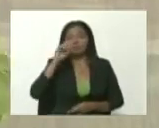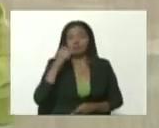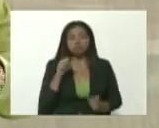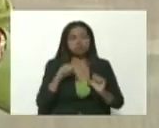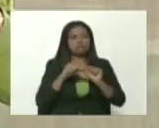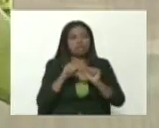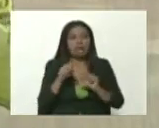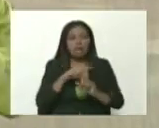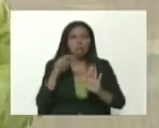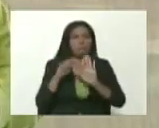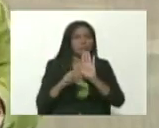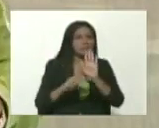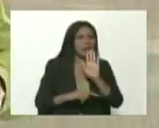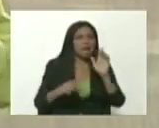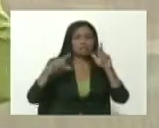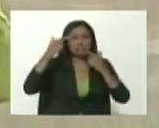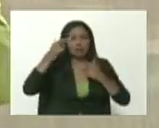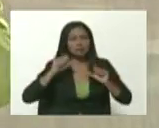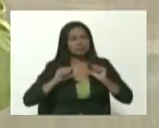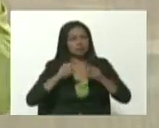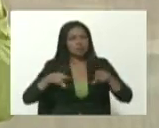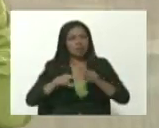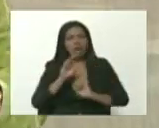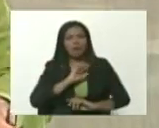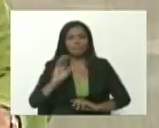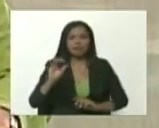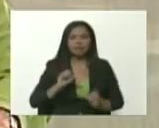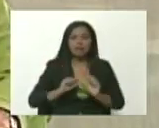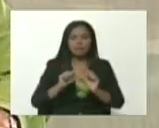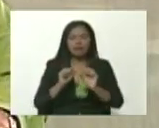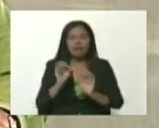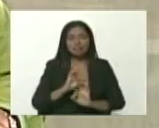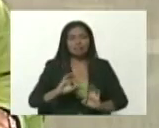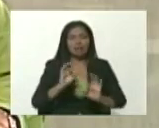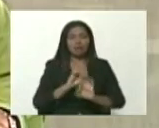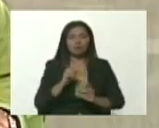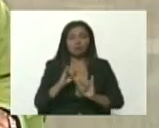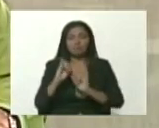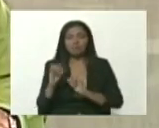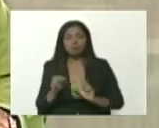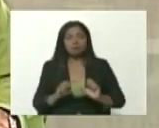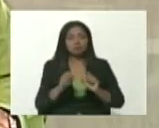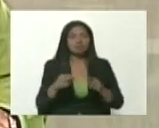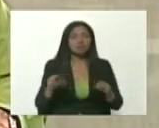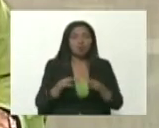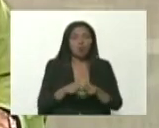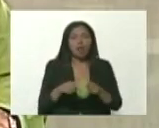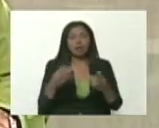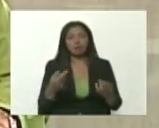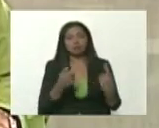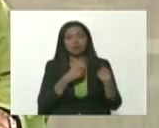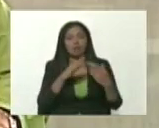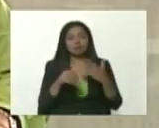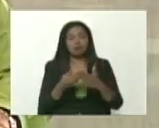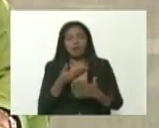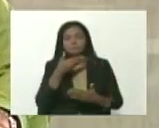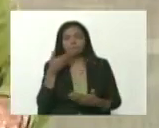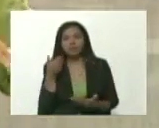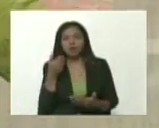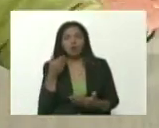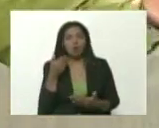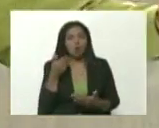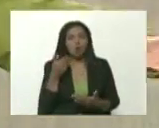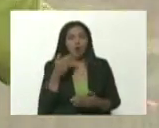detenga en seguir las líneas de Chávez. La patria no se detendrá. Usted sigue en su oficio como lo está haciendo, mejor no podría